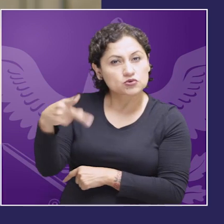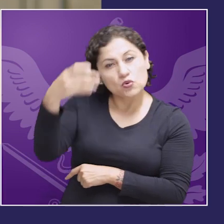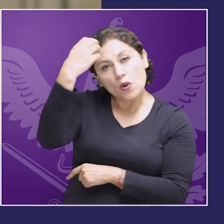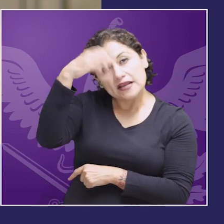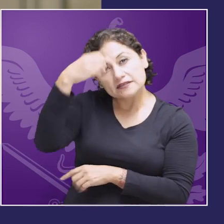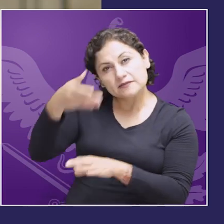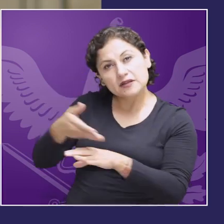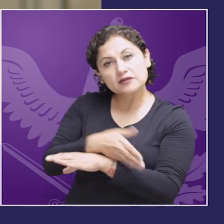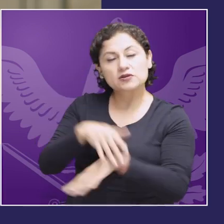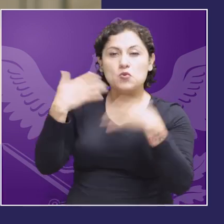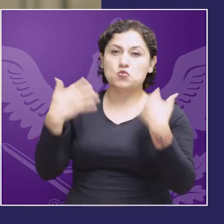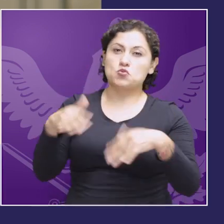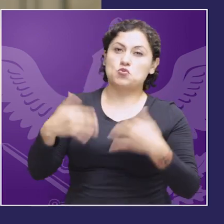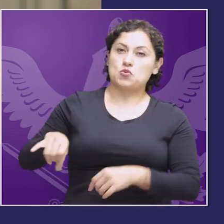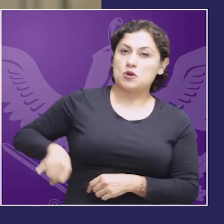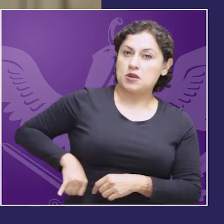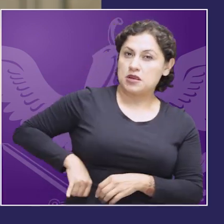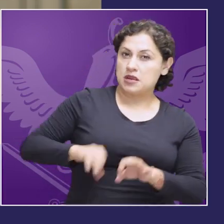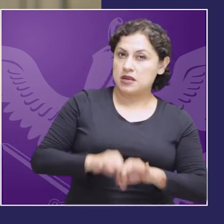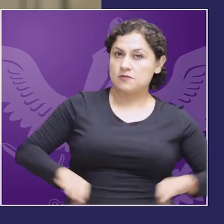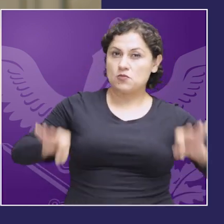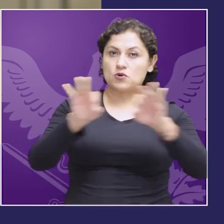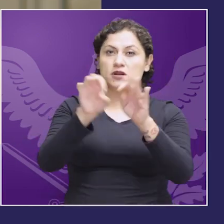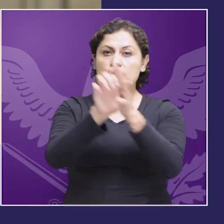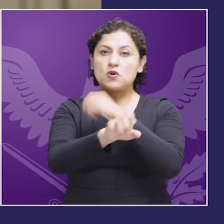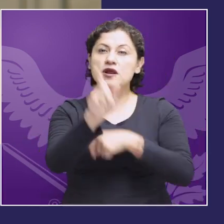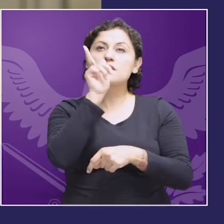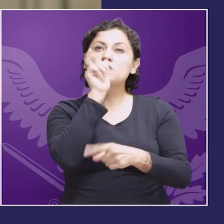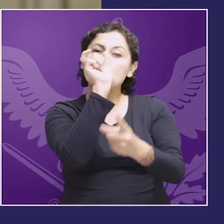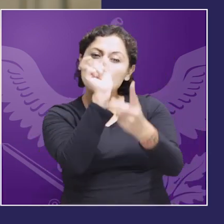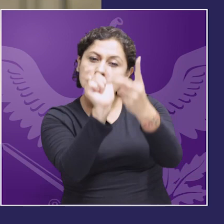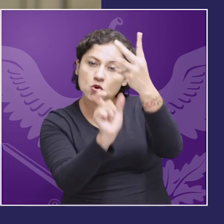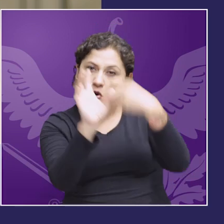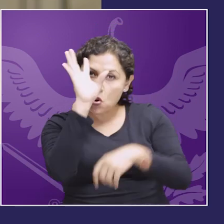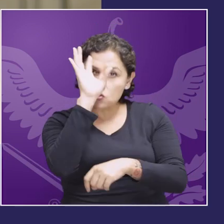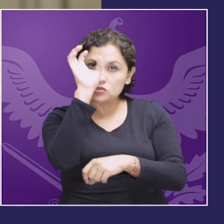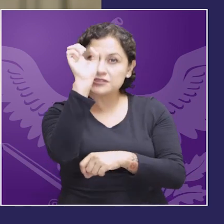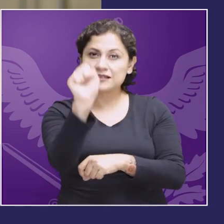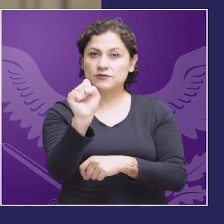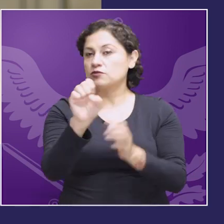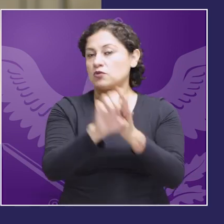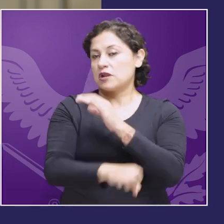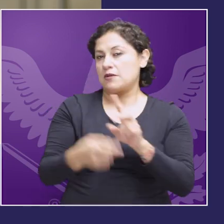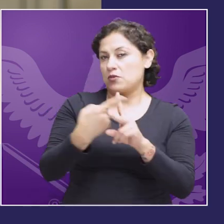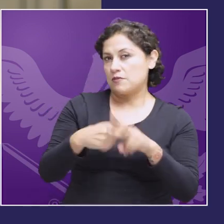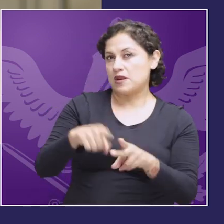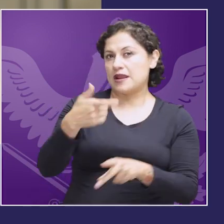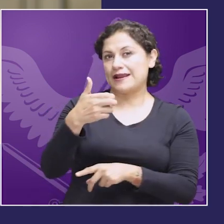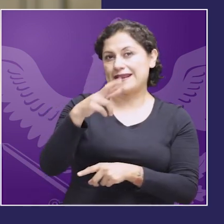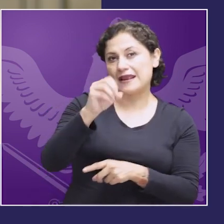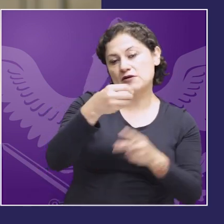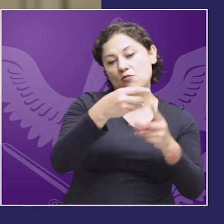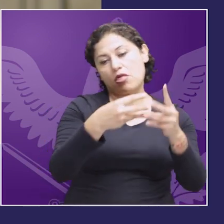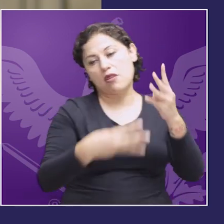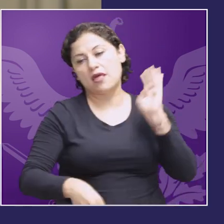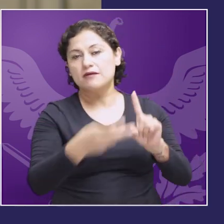un trabajo sumamente importante que va desde conceptos básicos de género, pasando por violencia y llegando a trata,